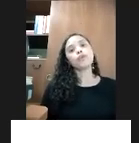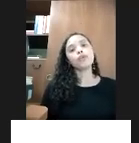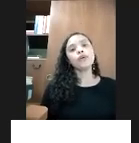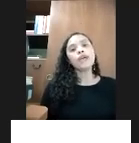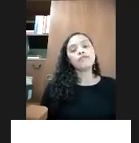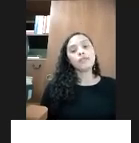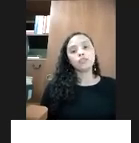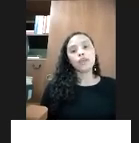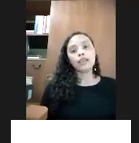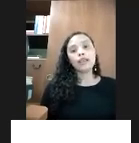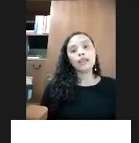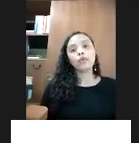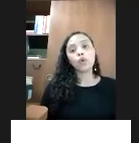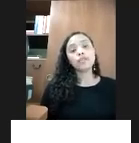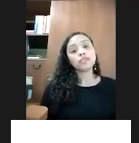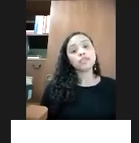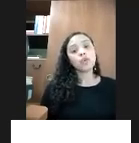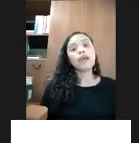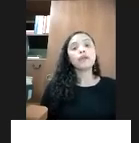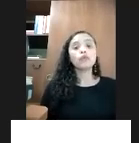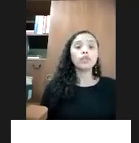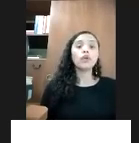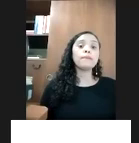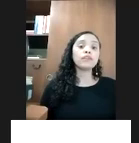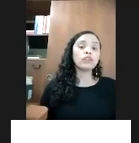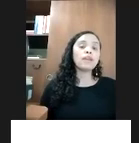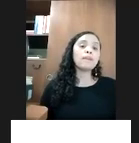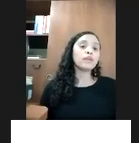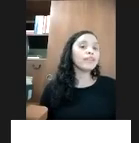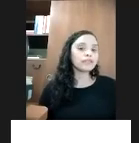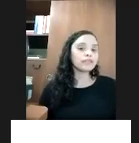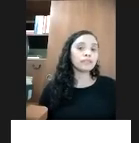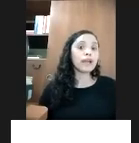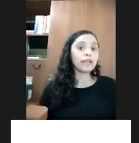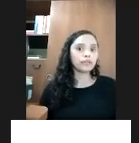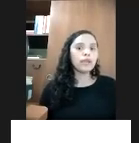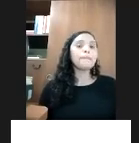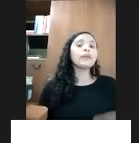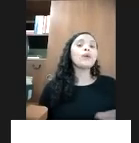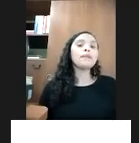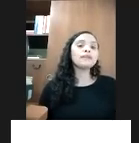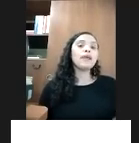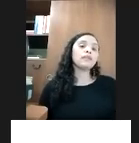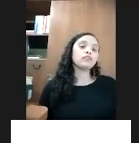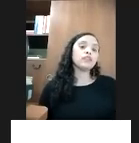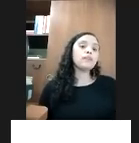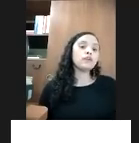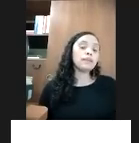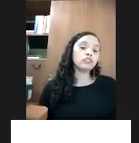ocurrido en Venezuela por COVID-19 han ocurrido en personas mayores de 60 años, pero además en